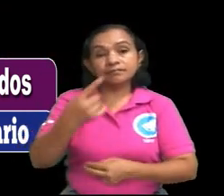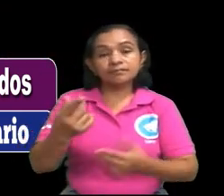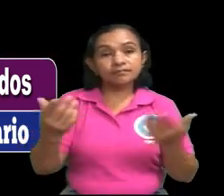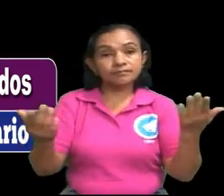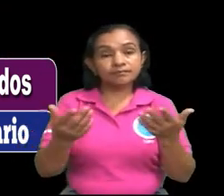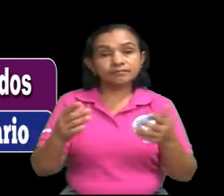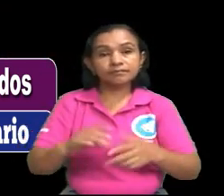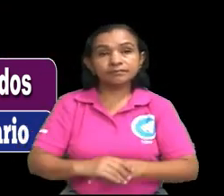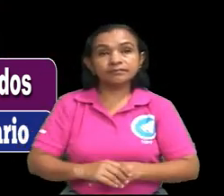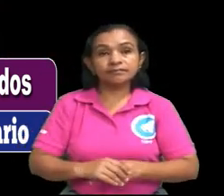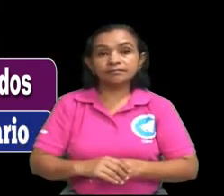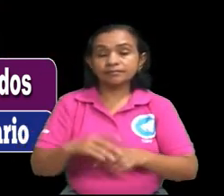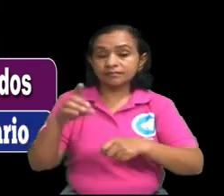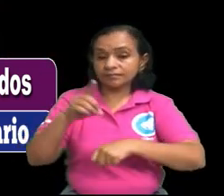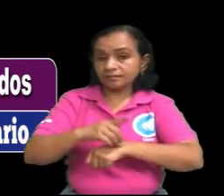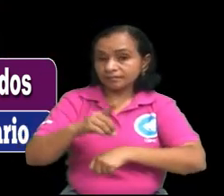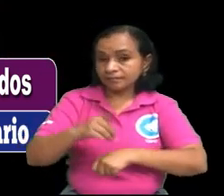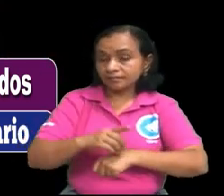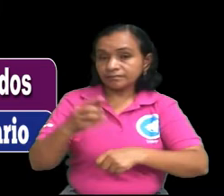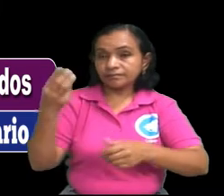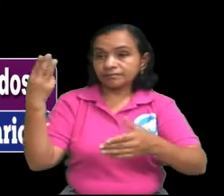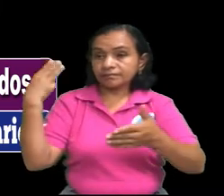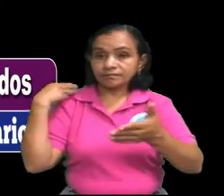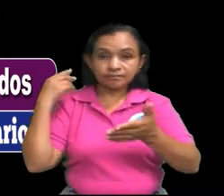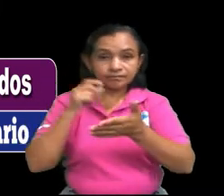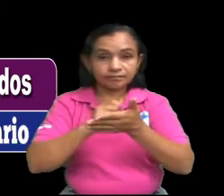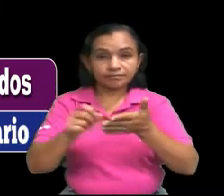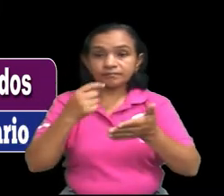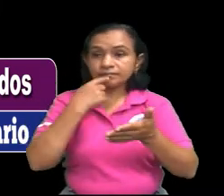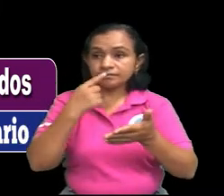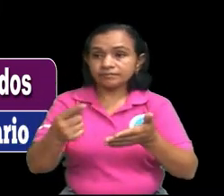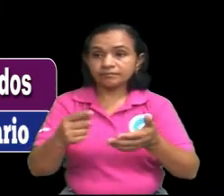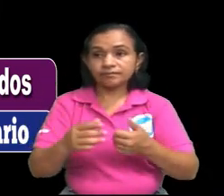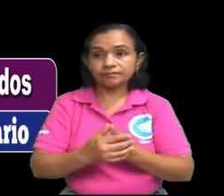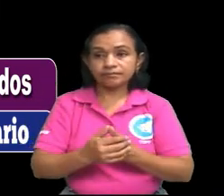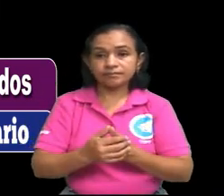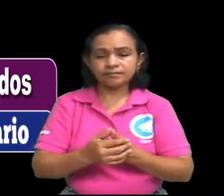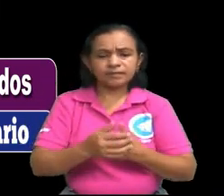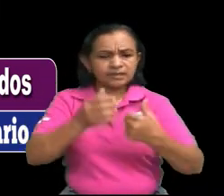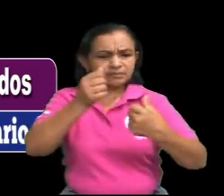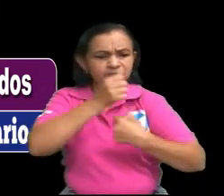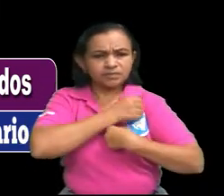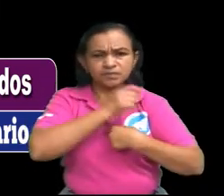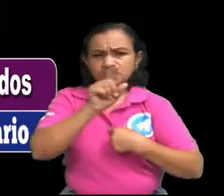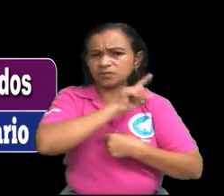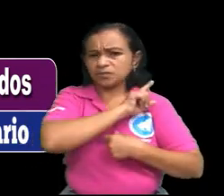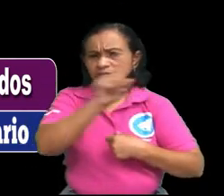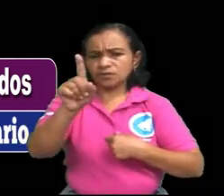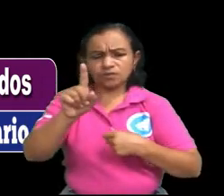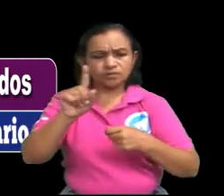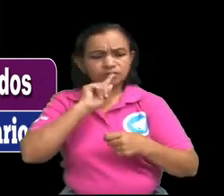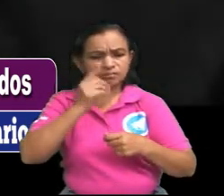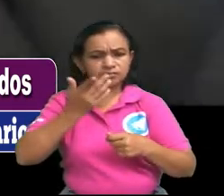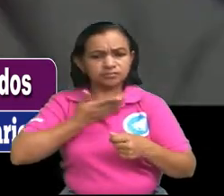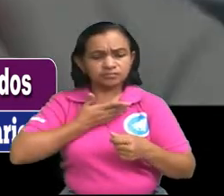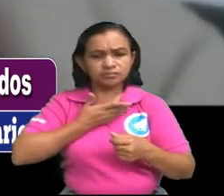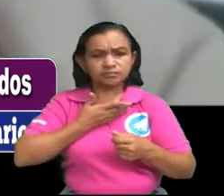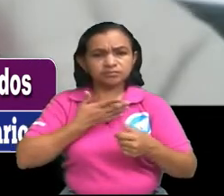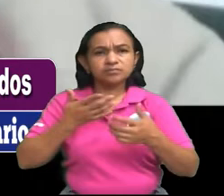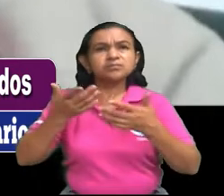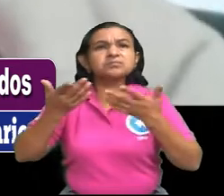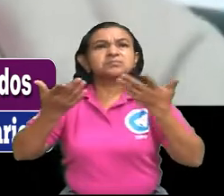él era médicos, maestros. O sea, él lo decía claramente, él estaba en contra del militarismo, estaba en contra de las